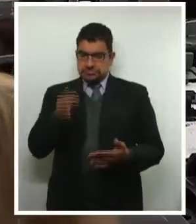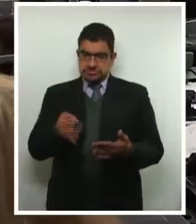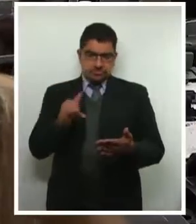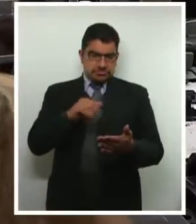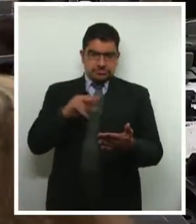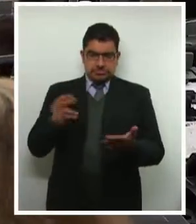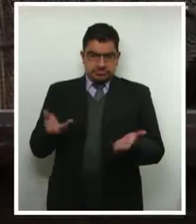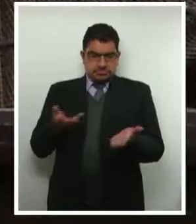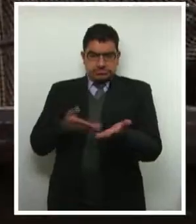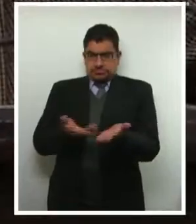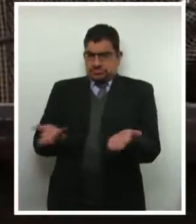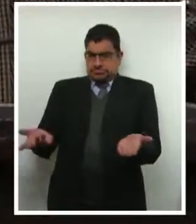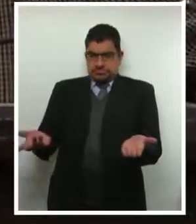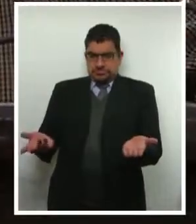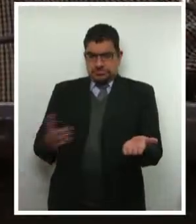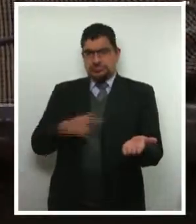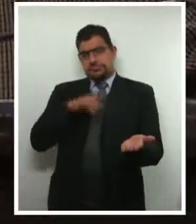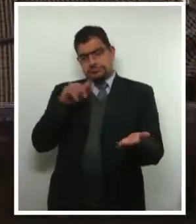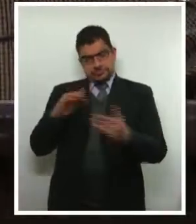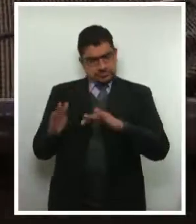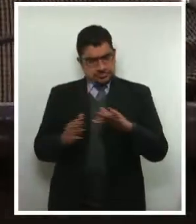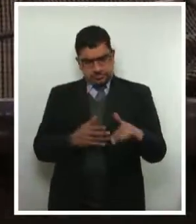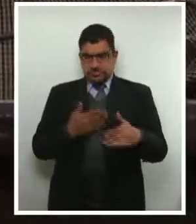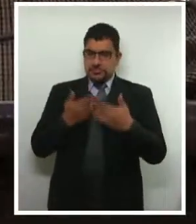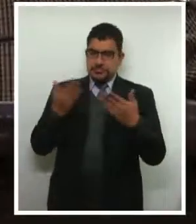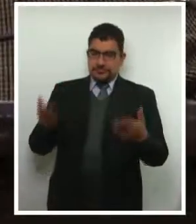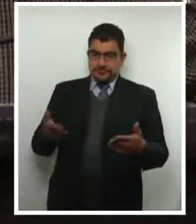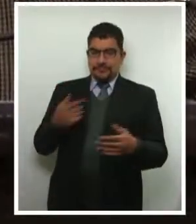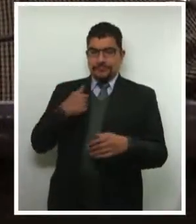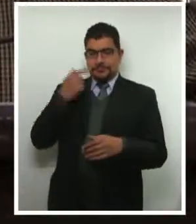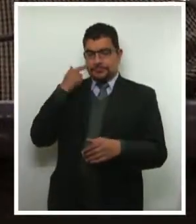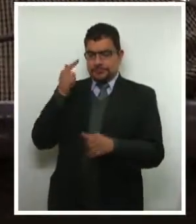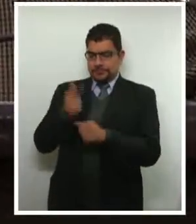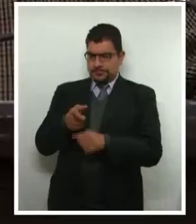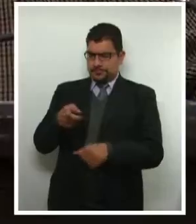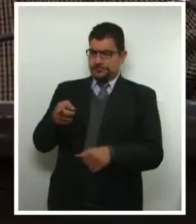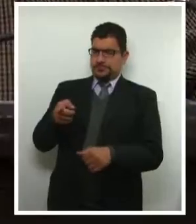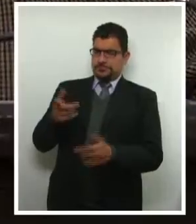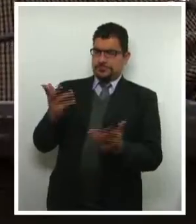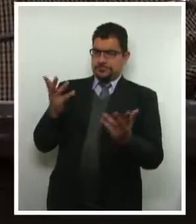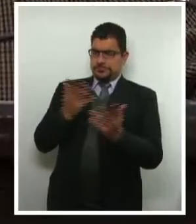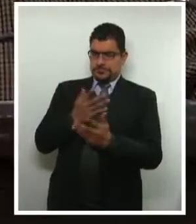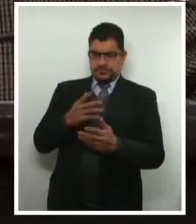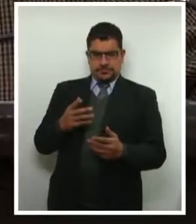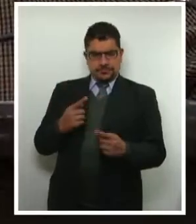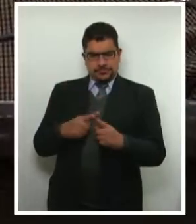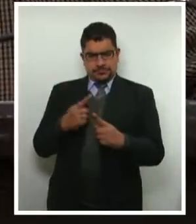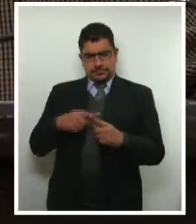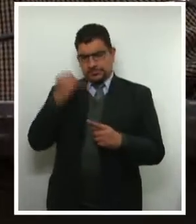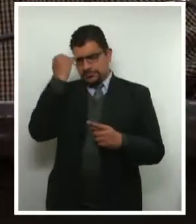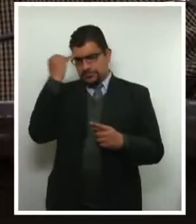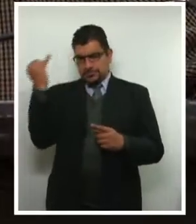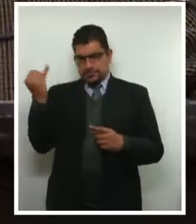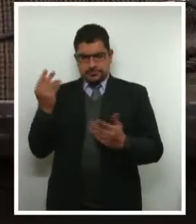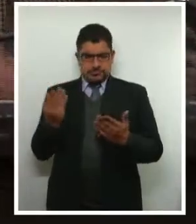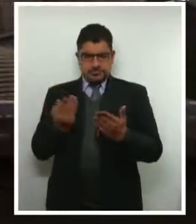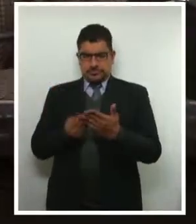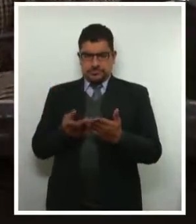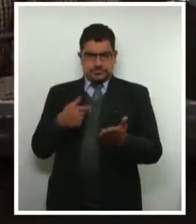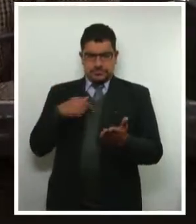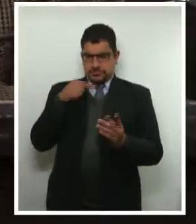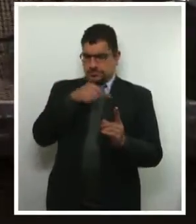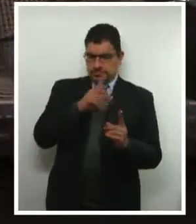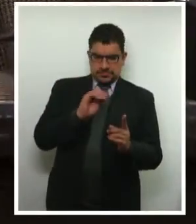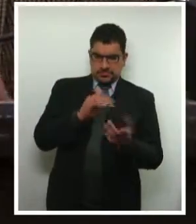votó, y luego ahora me entero que alguien sugirió que no fuera